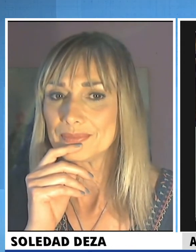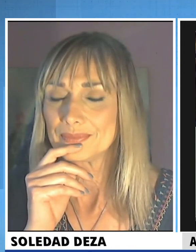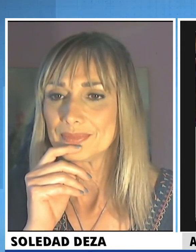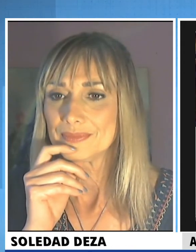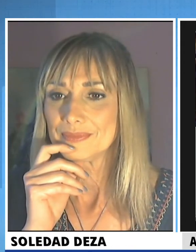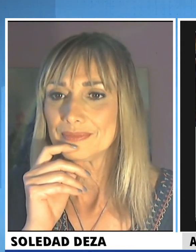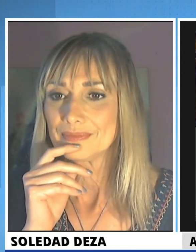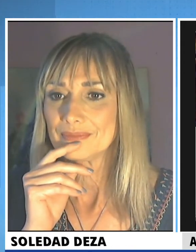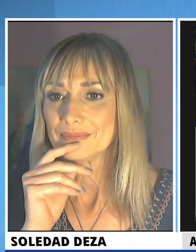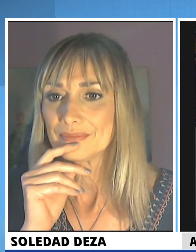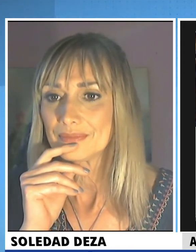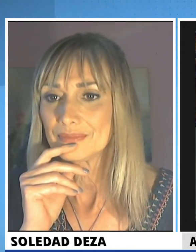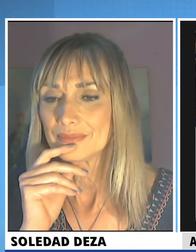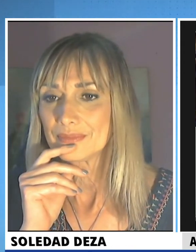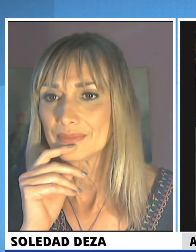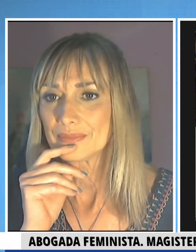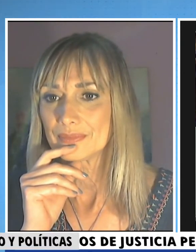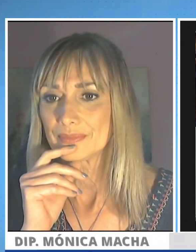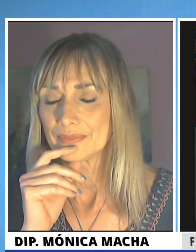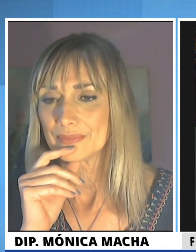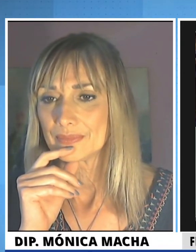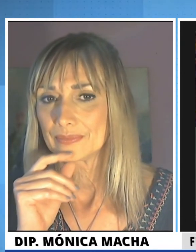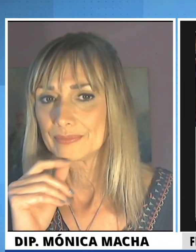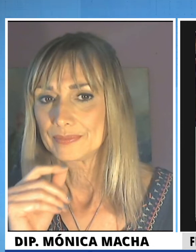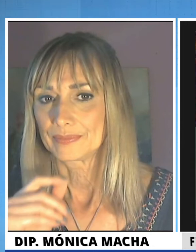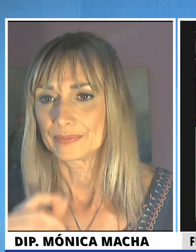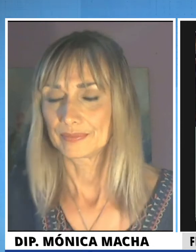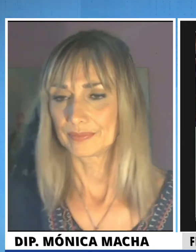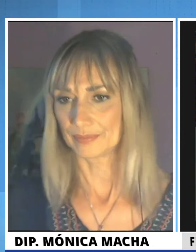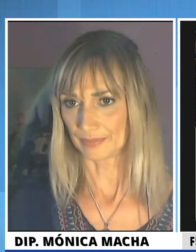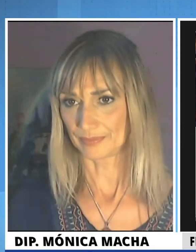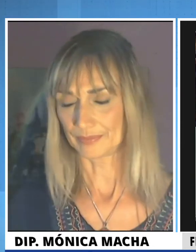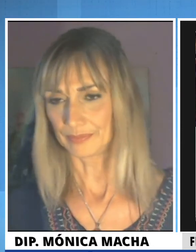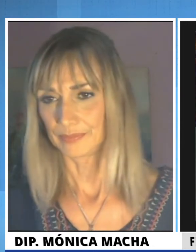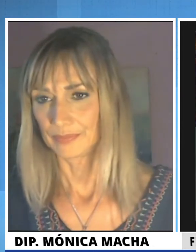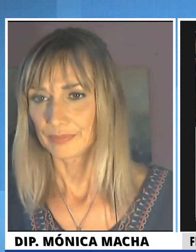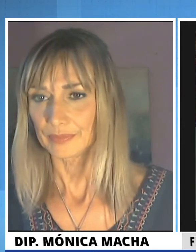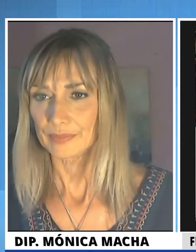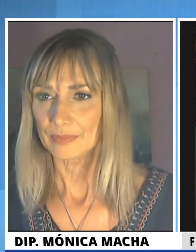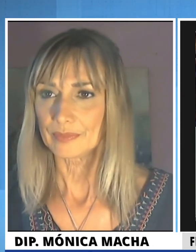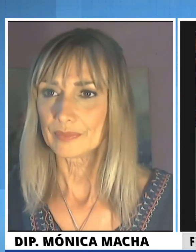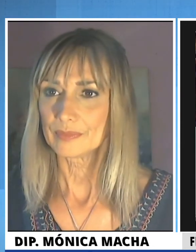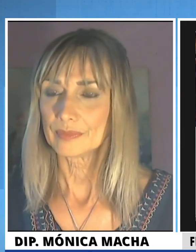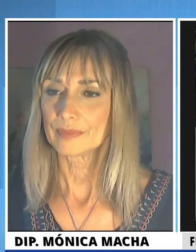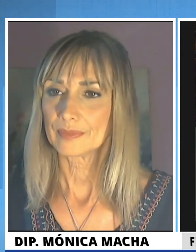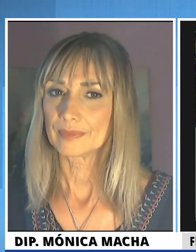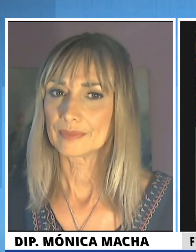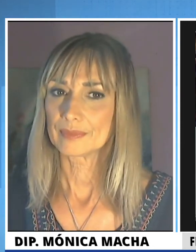a ver, yo pienso que coincido con lo que dice Soledad. Lo que creo es que también a veces, como estamos todas